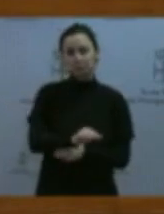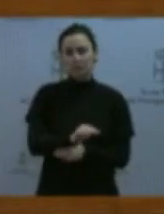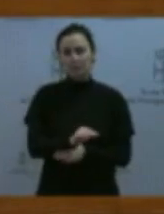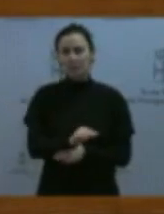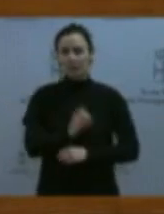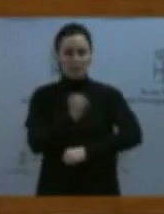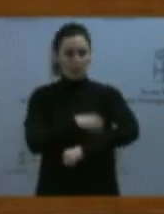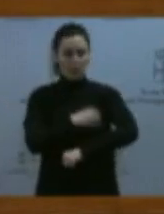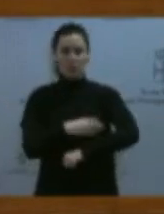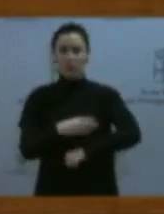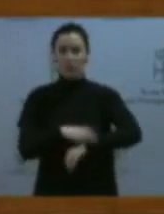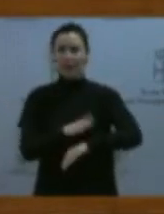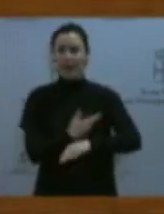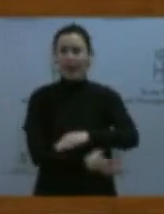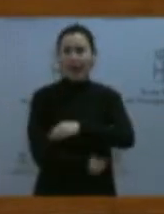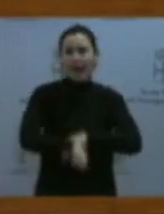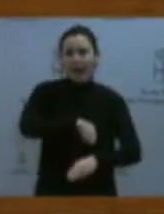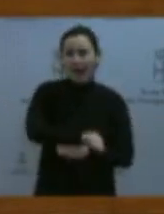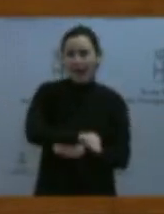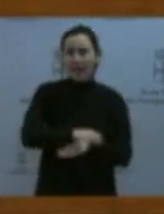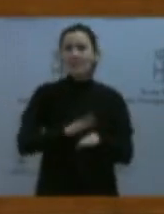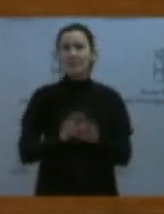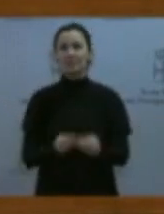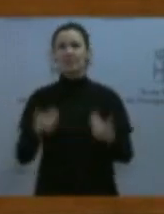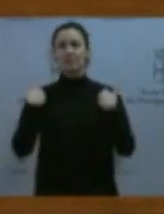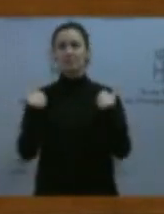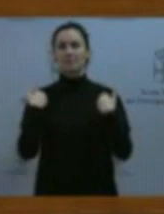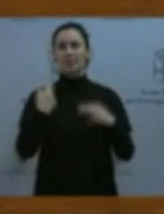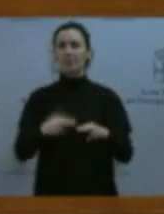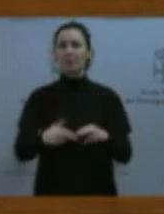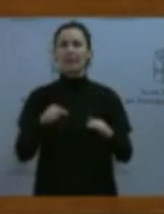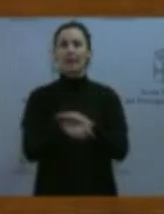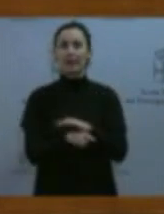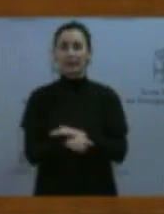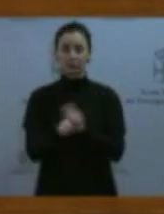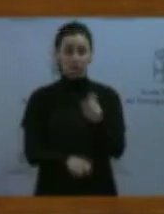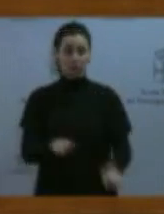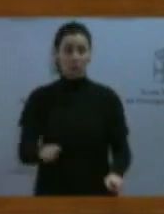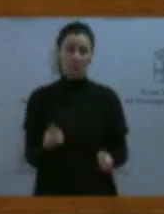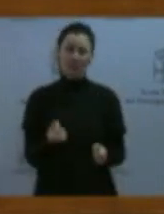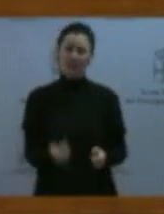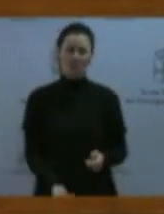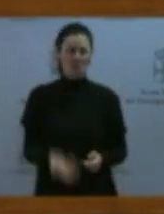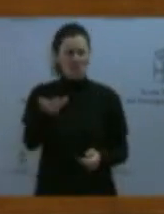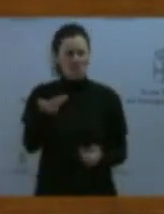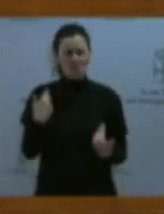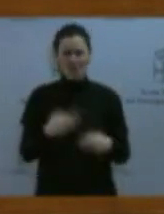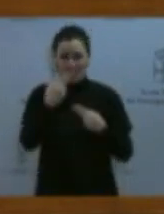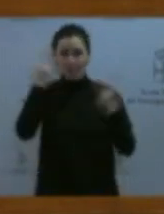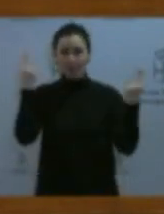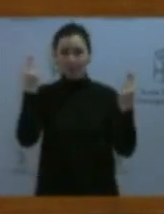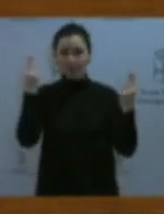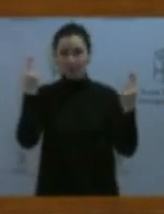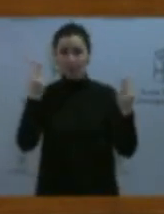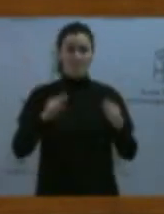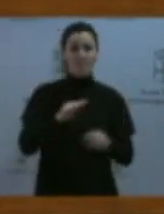responsabilidades políticas de los gestores de enormes cantidades de dinero público, que en teoría debían destinarse a la formación de personas en edad activa